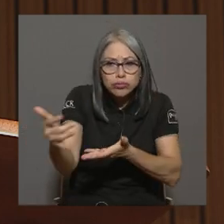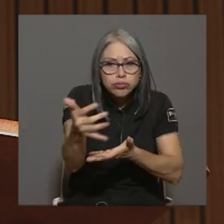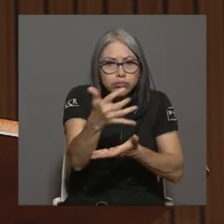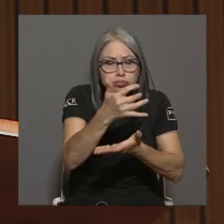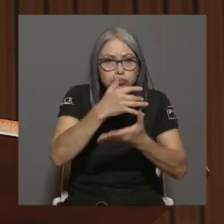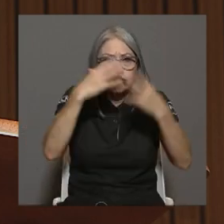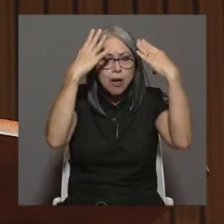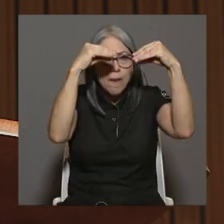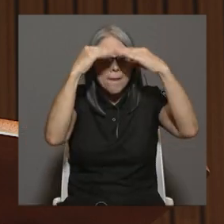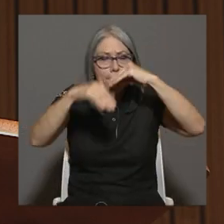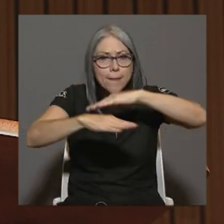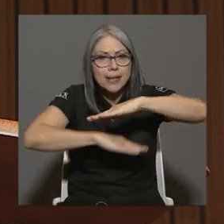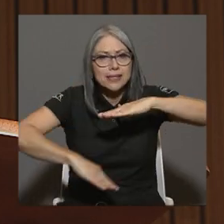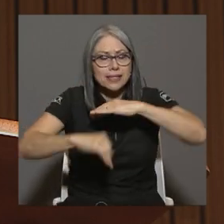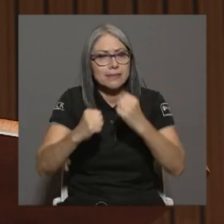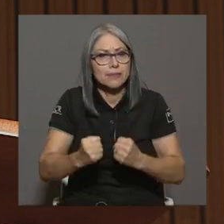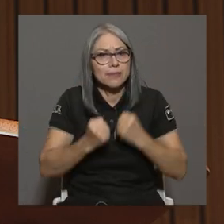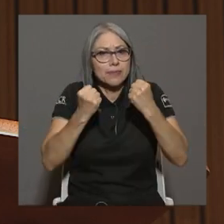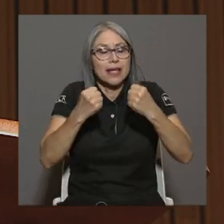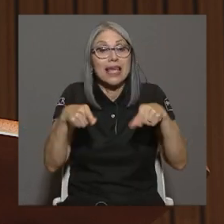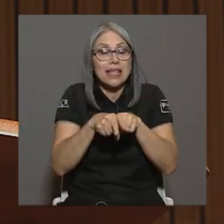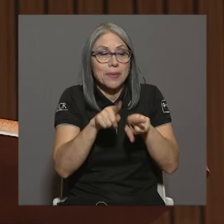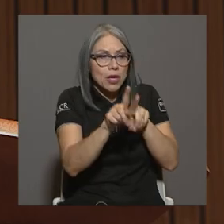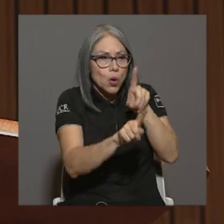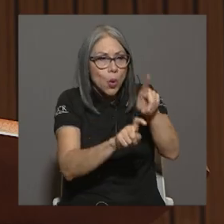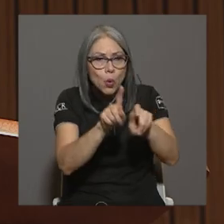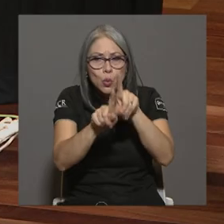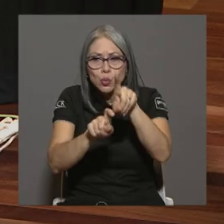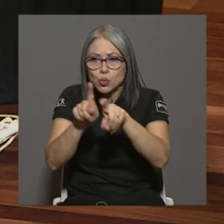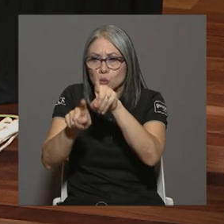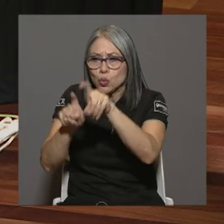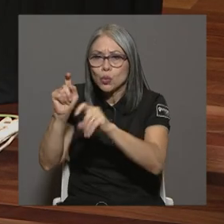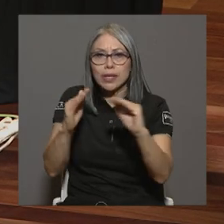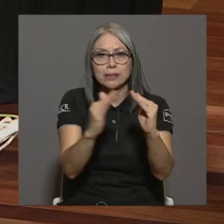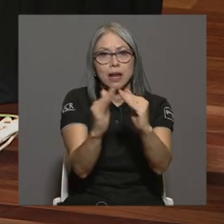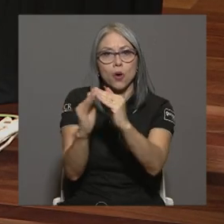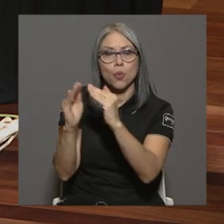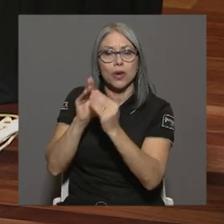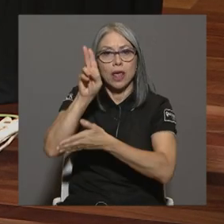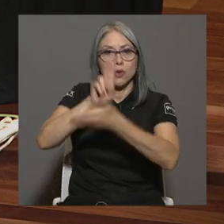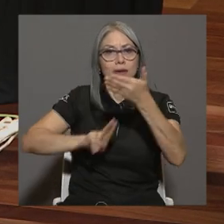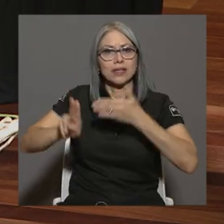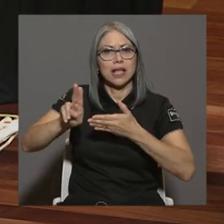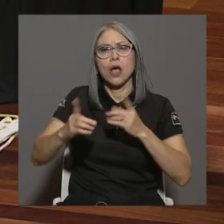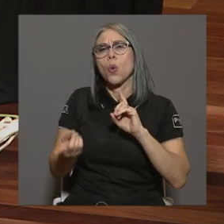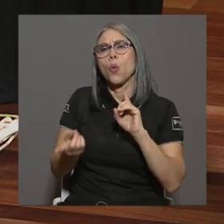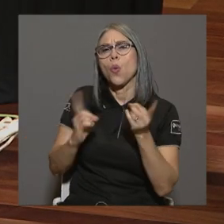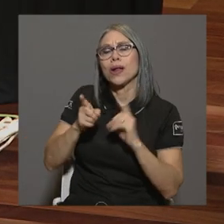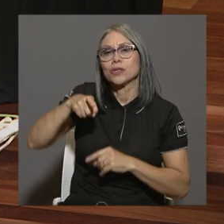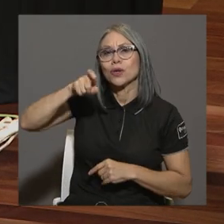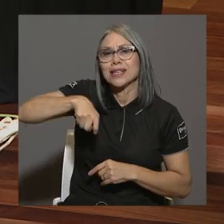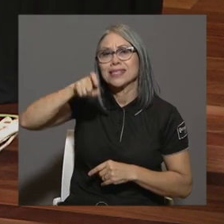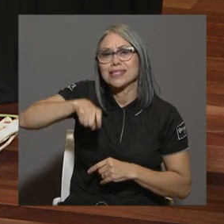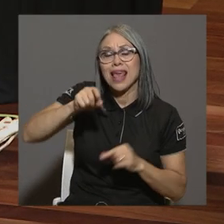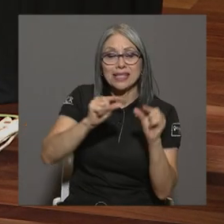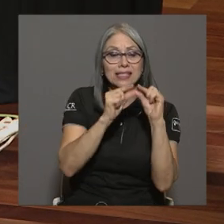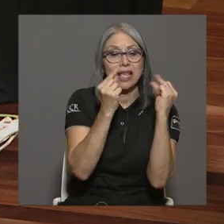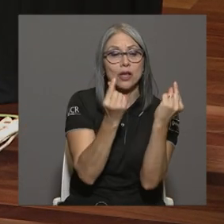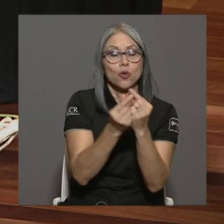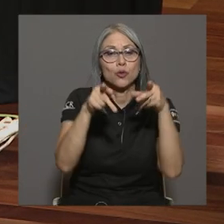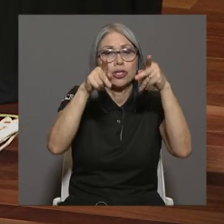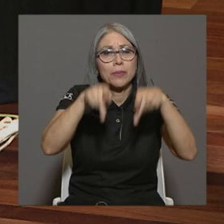la realización de consultas a la comunidad universitaria sobre las necesidades de poblaciones